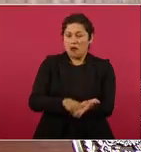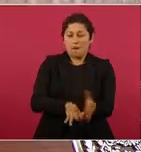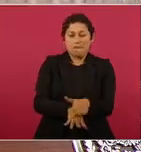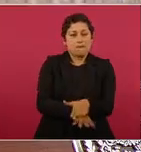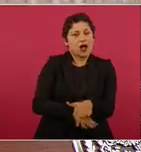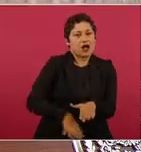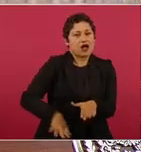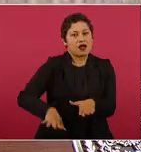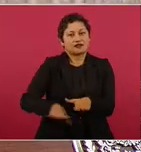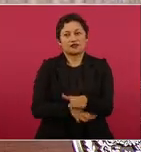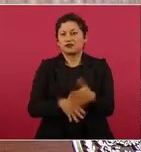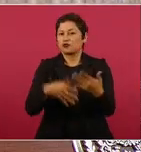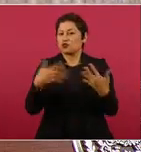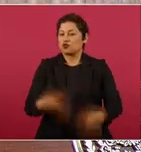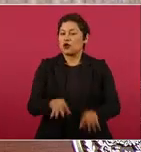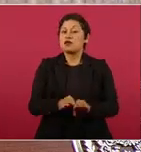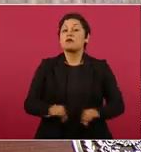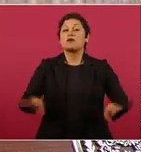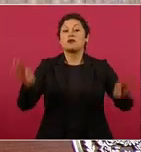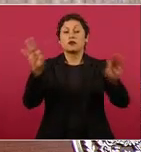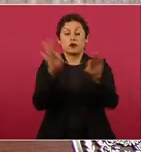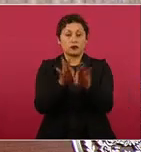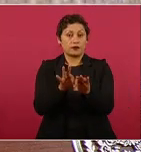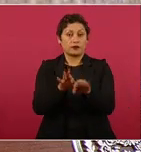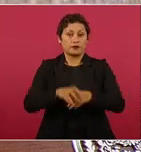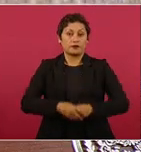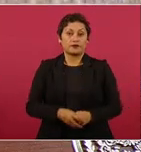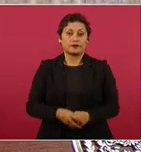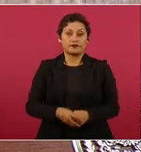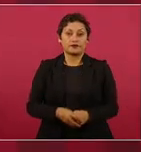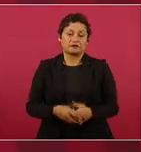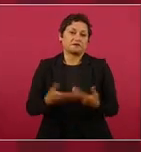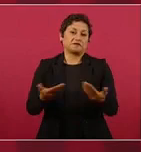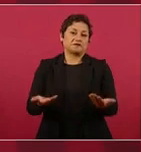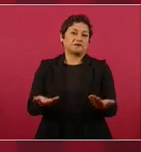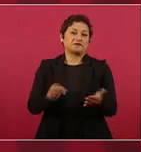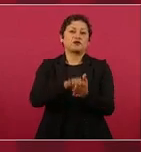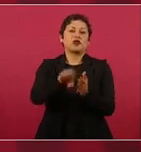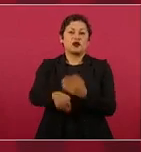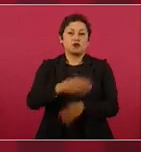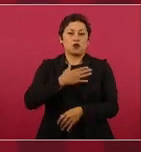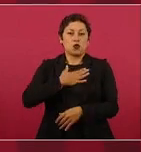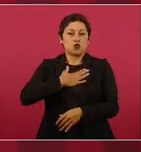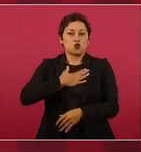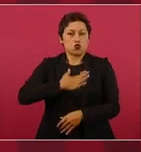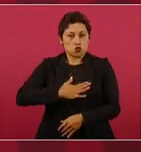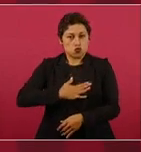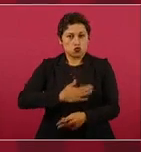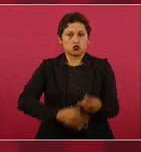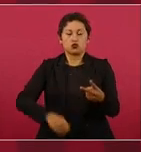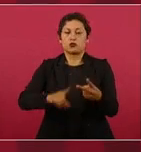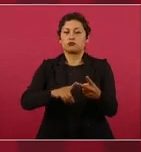básicos, fundamentales, la justicia, la igualdad,